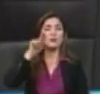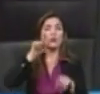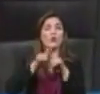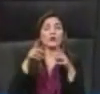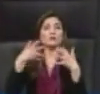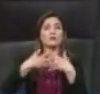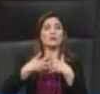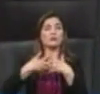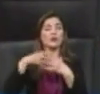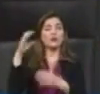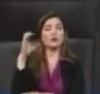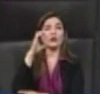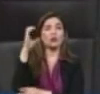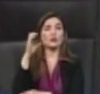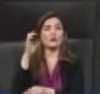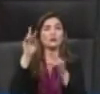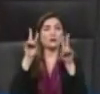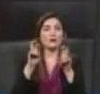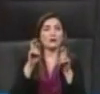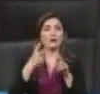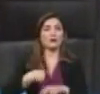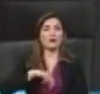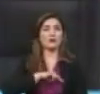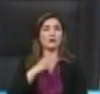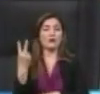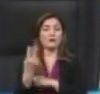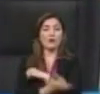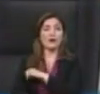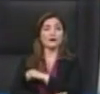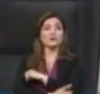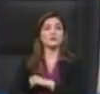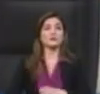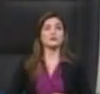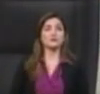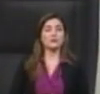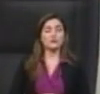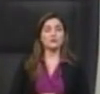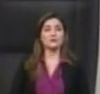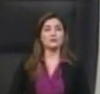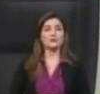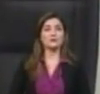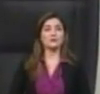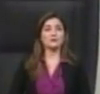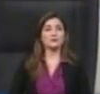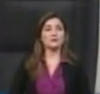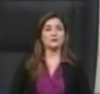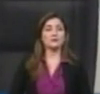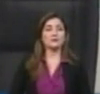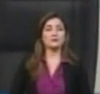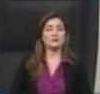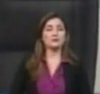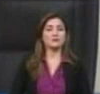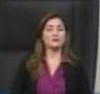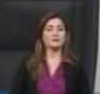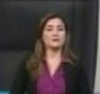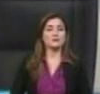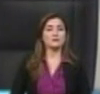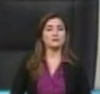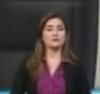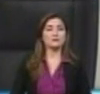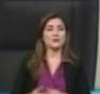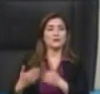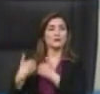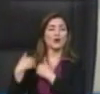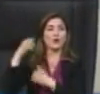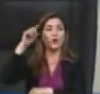Colombia porque este es un tema que nos compete a los dos estados. La primera que va a ser topada es esa corresponsabilidad que le corresponde al